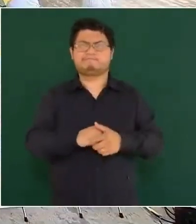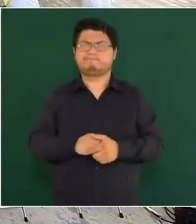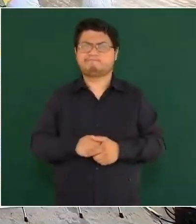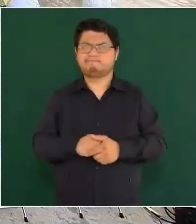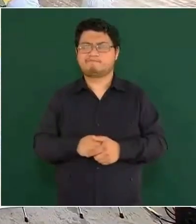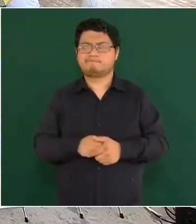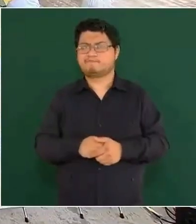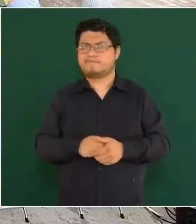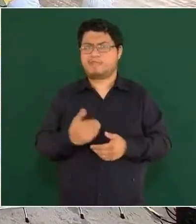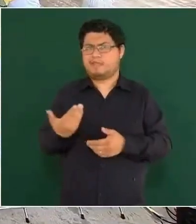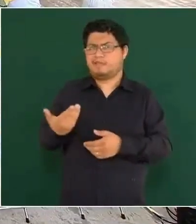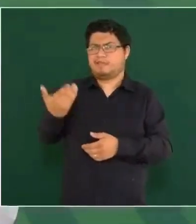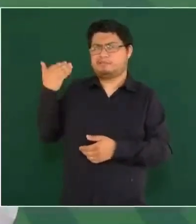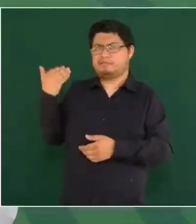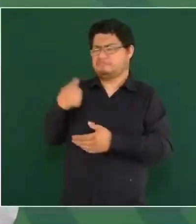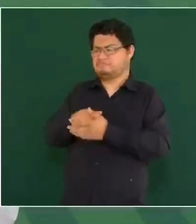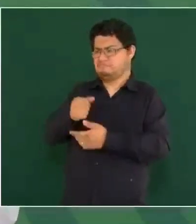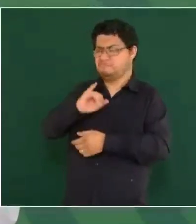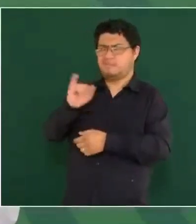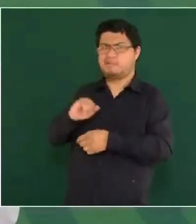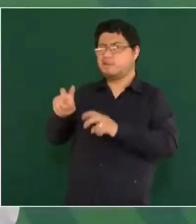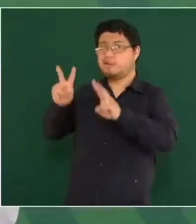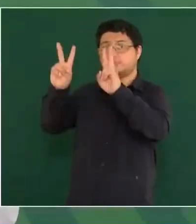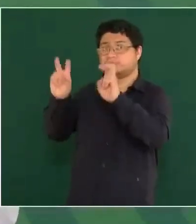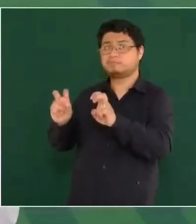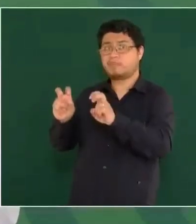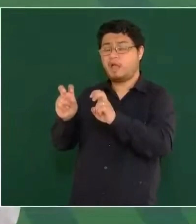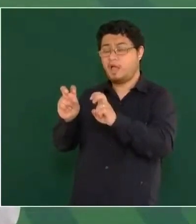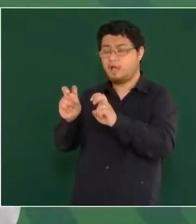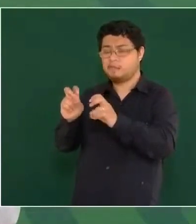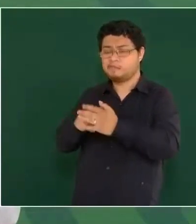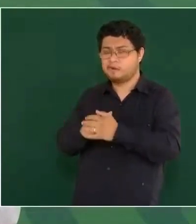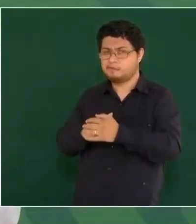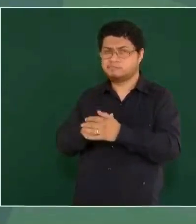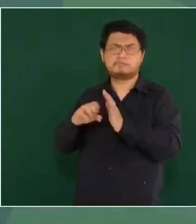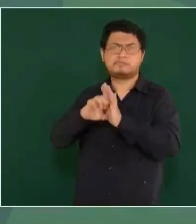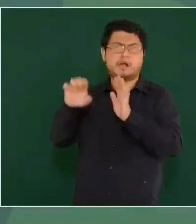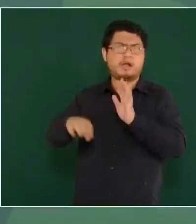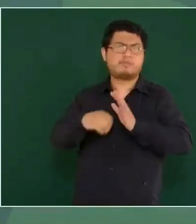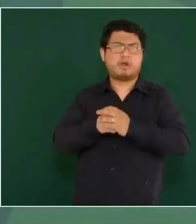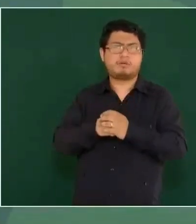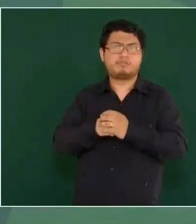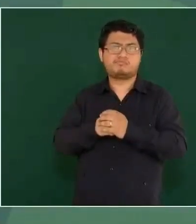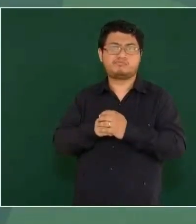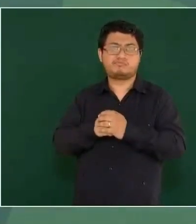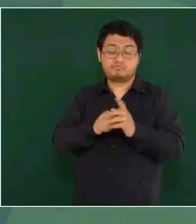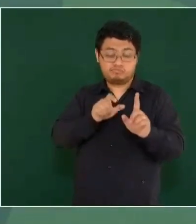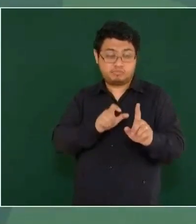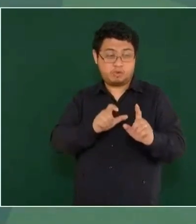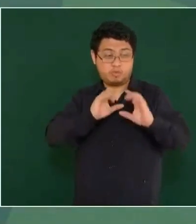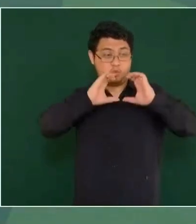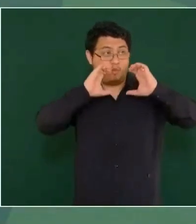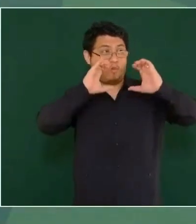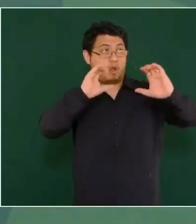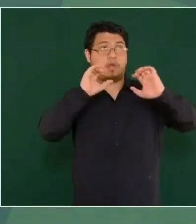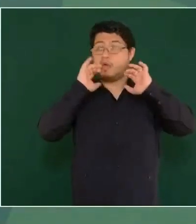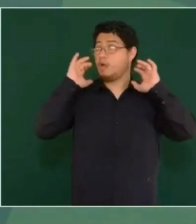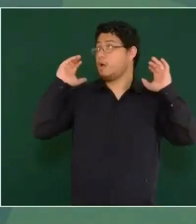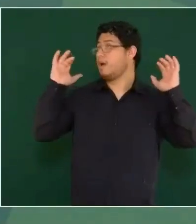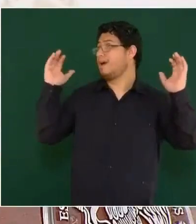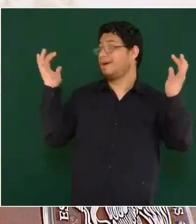antes no se trataba en los libros por ejemplo el tema de la protección al medio ambiente